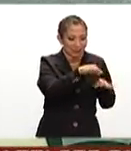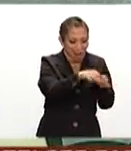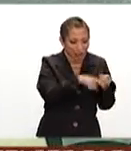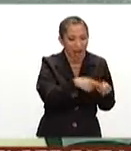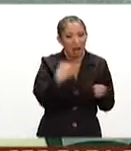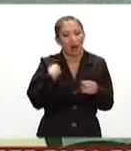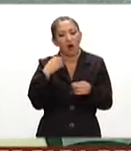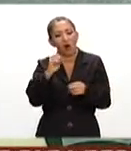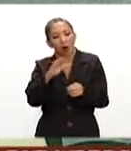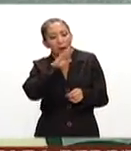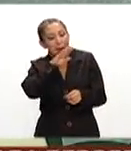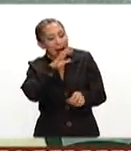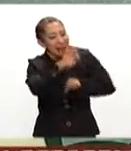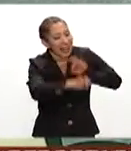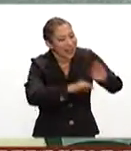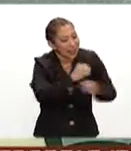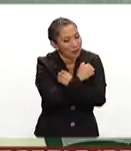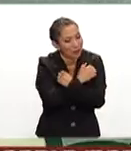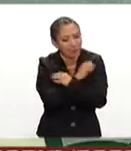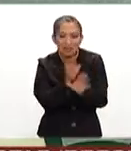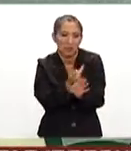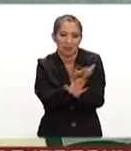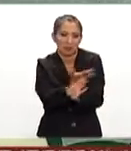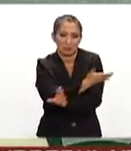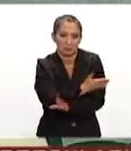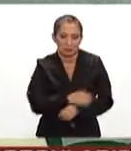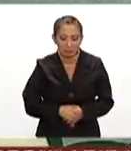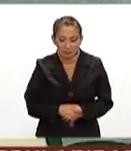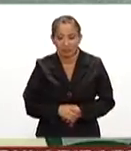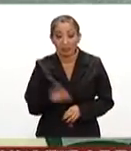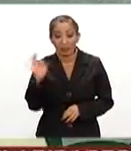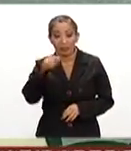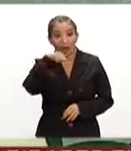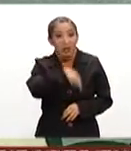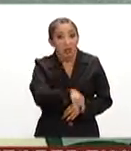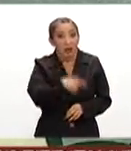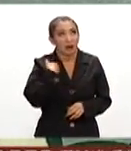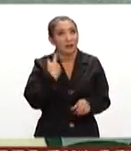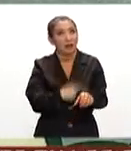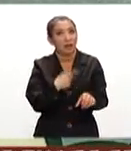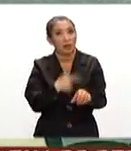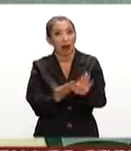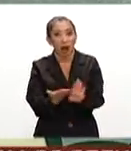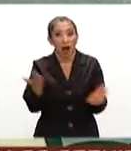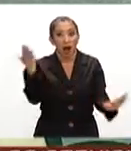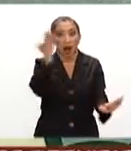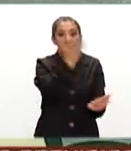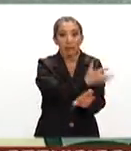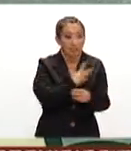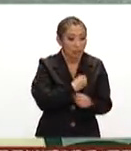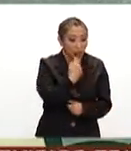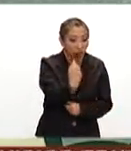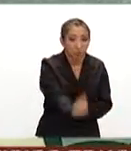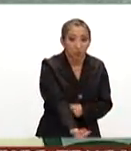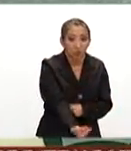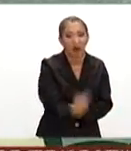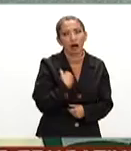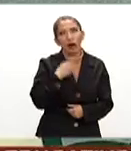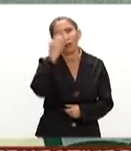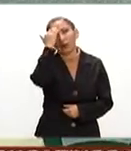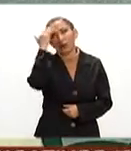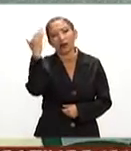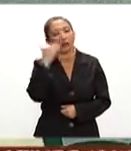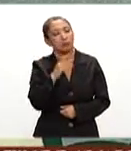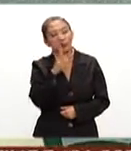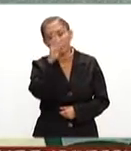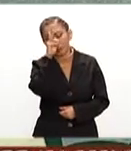mi tiempo de madre para educar y todo eso ya pasó. Si esto me hubiera tocado cuando mis hijos estaban chicos, yo creo que